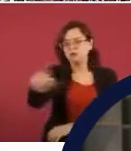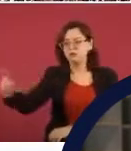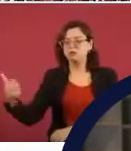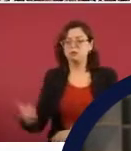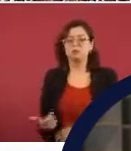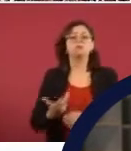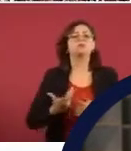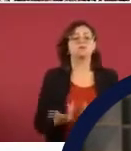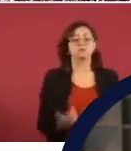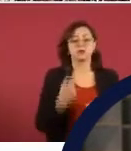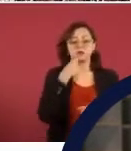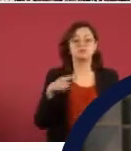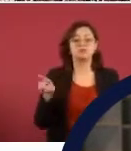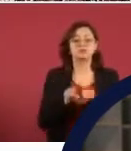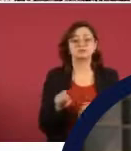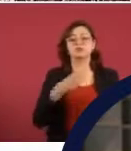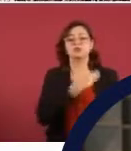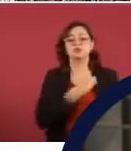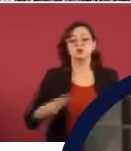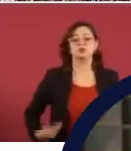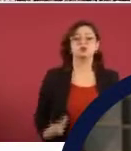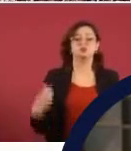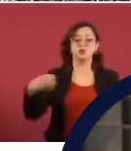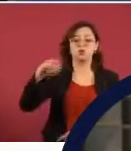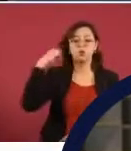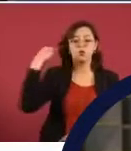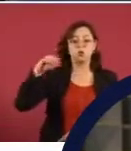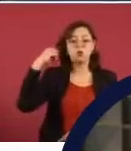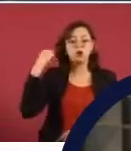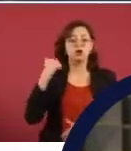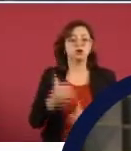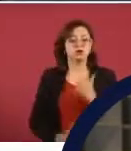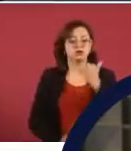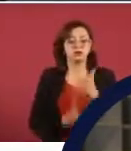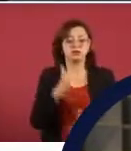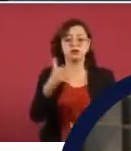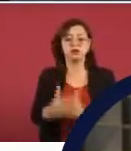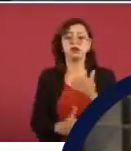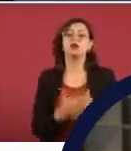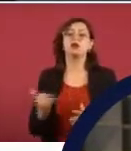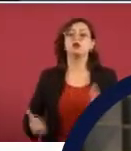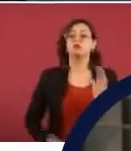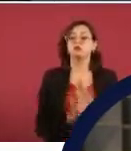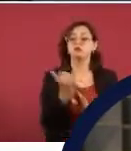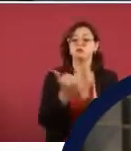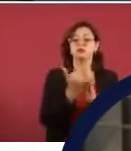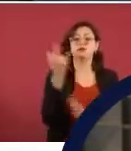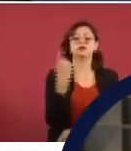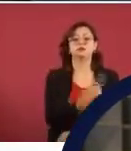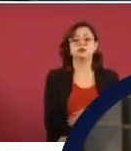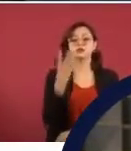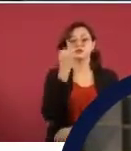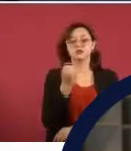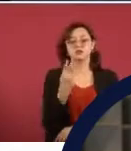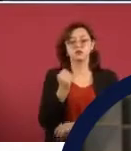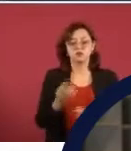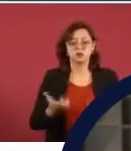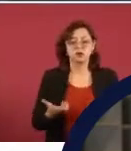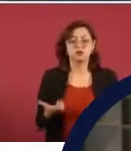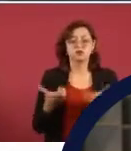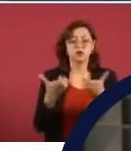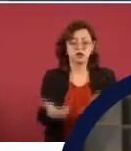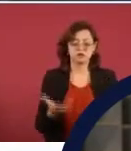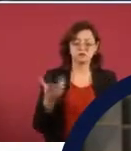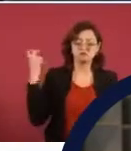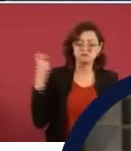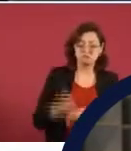ojalá así sea, pero tiene que cambiar esas condiciones. ¿Cuáles son esas condiciones? Pues que haya más inversión, mucho más inversión. ¿Y qué se